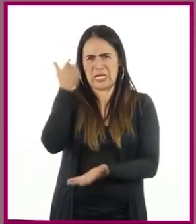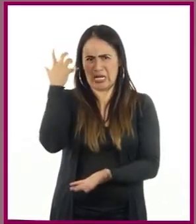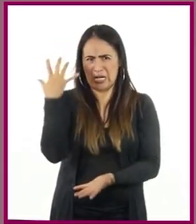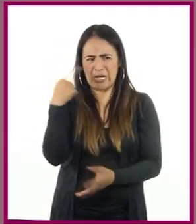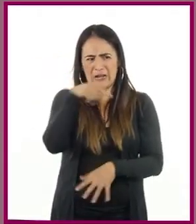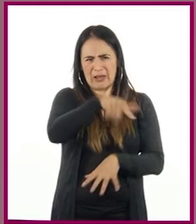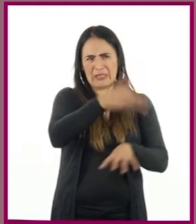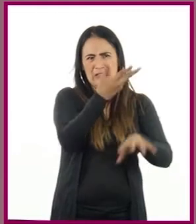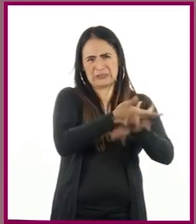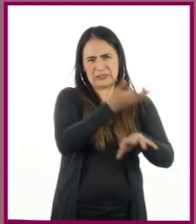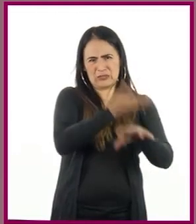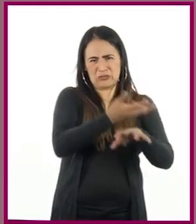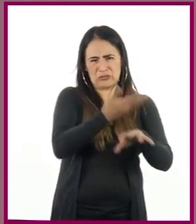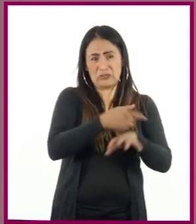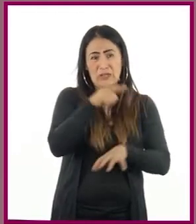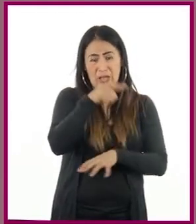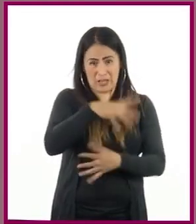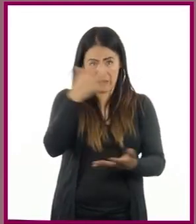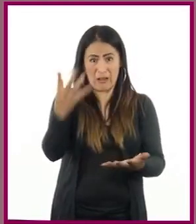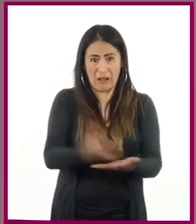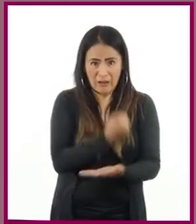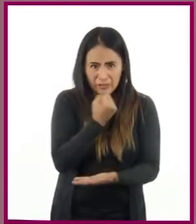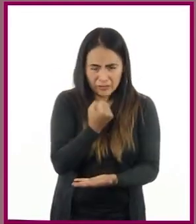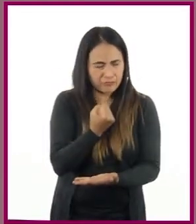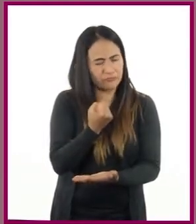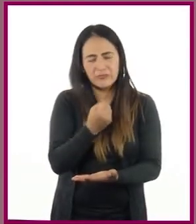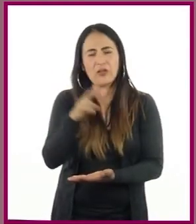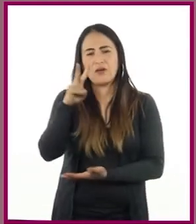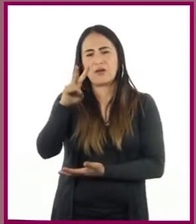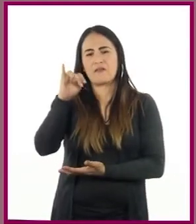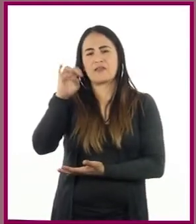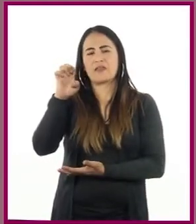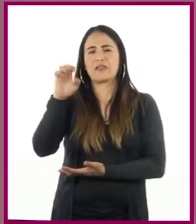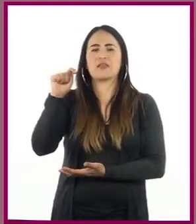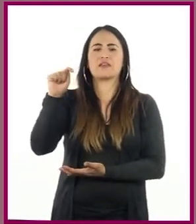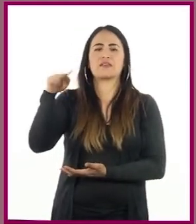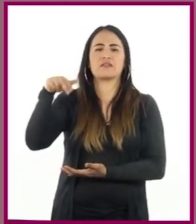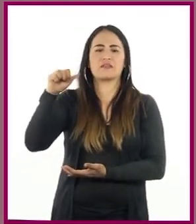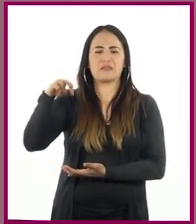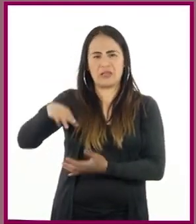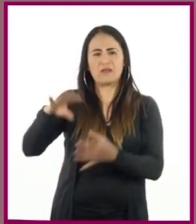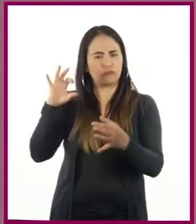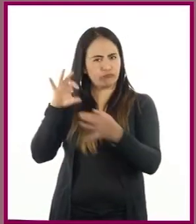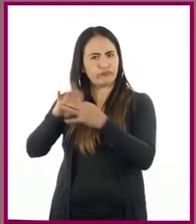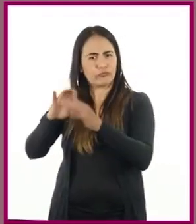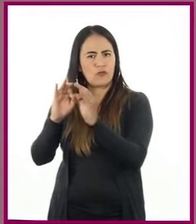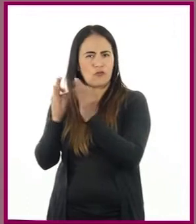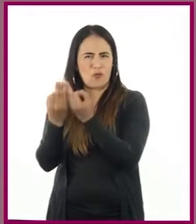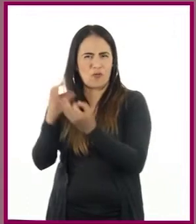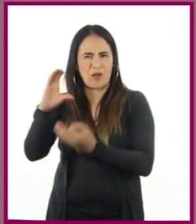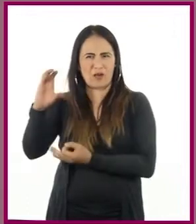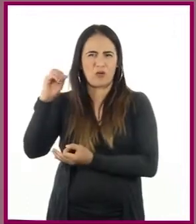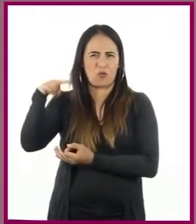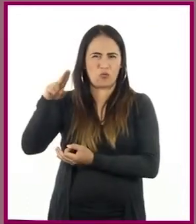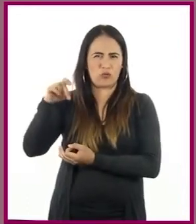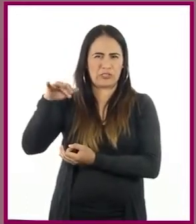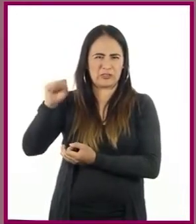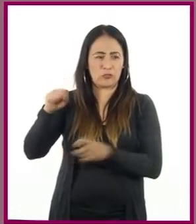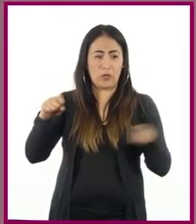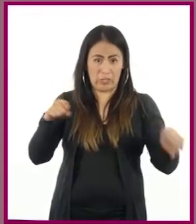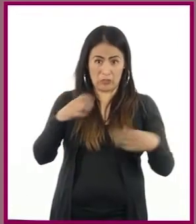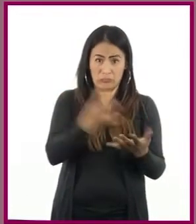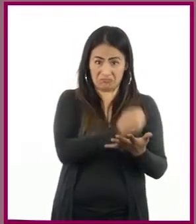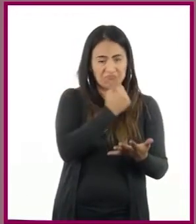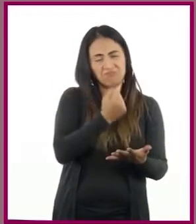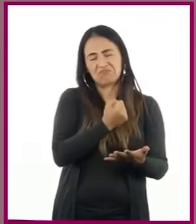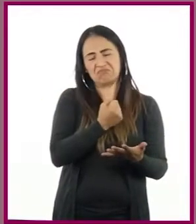quienes fracasaron en su intento de evitar que Vietnam del Norte se adhiriera al comunismo. Por otra parte, en Cuba se